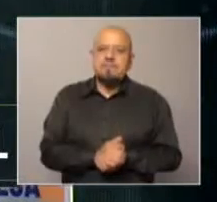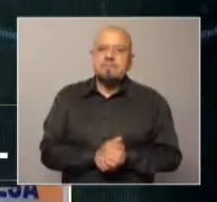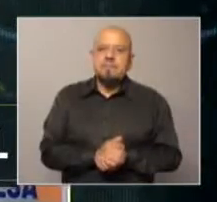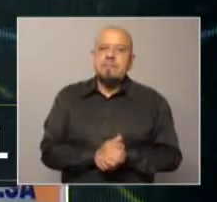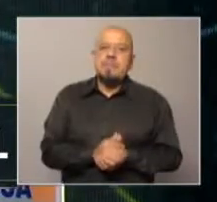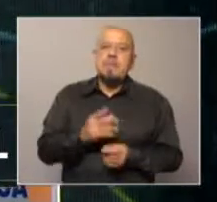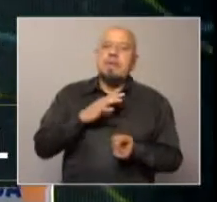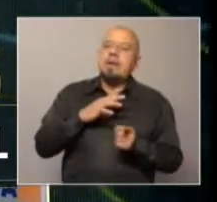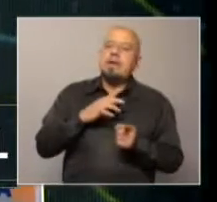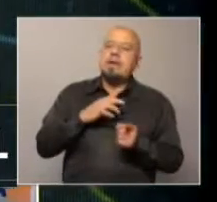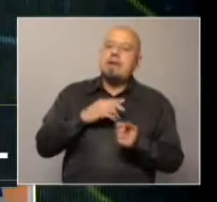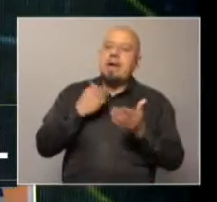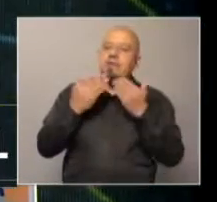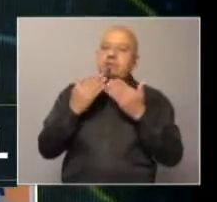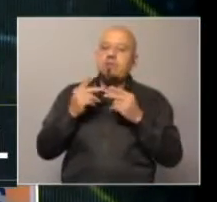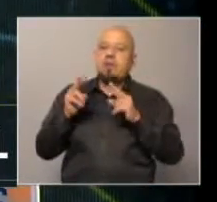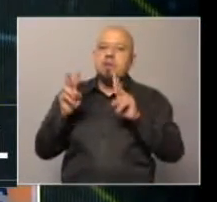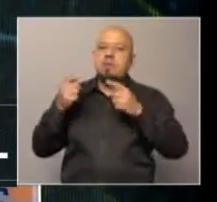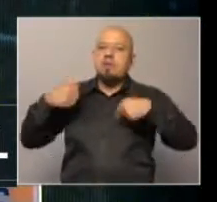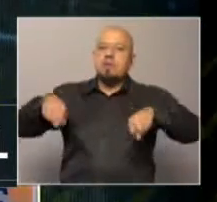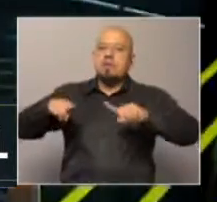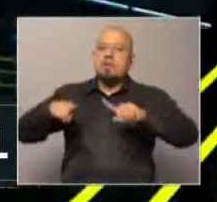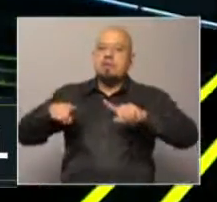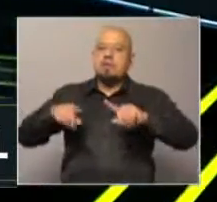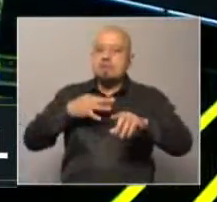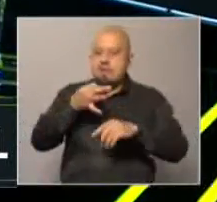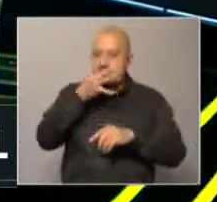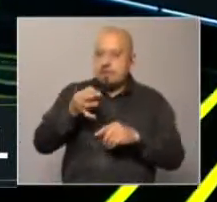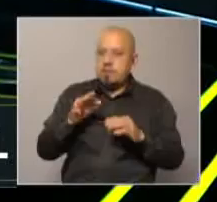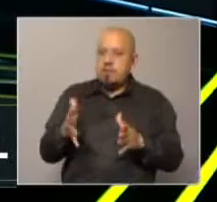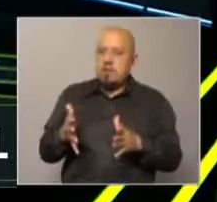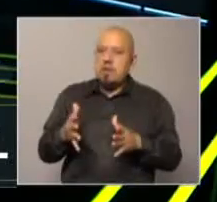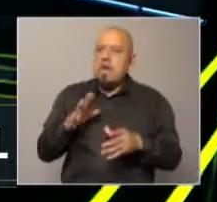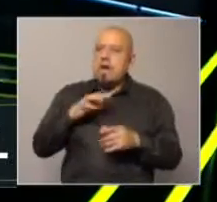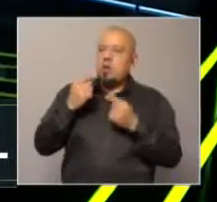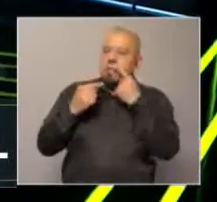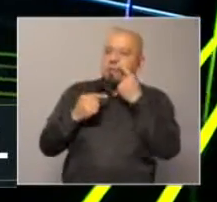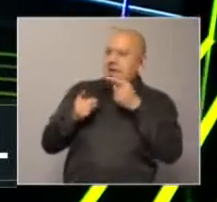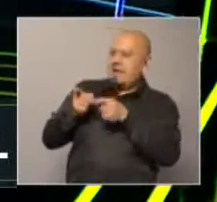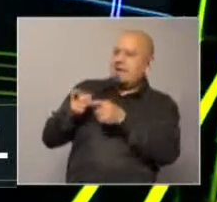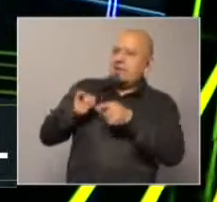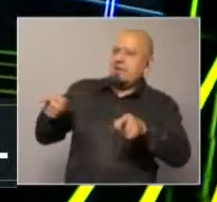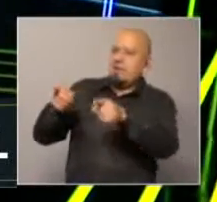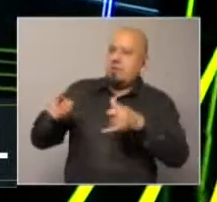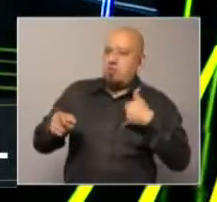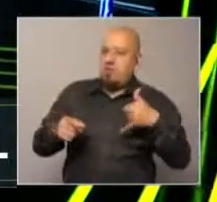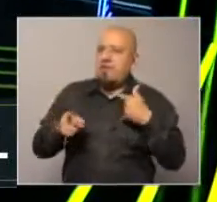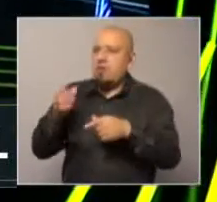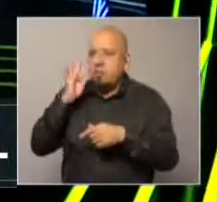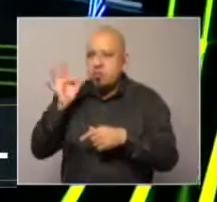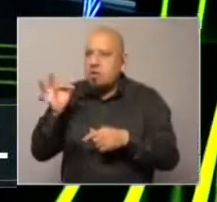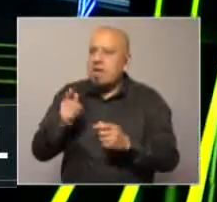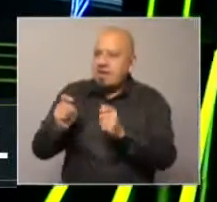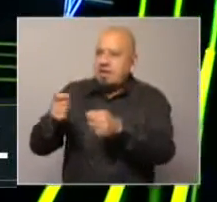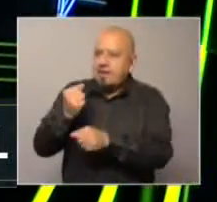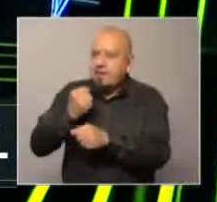hay un padre, hablamos de terreno fértil para un discurso de intolerancia, ¿no? Y un padre diciendo, y a estos gurises le dan oportunidades, les dan